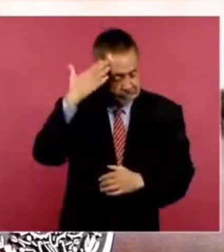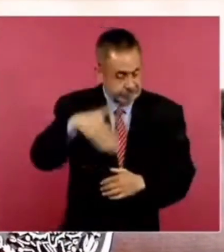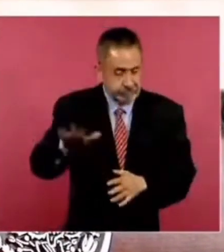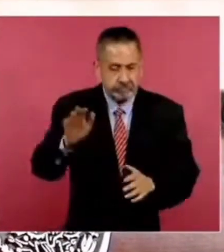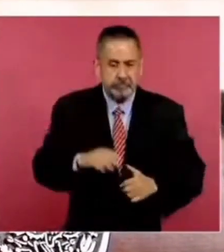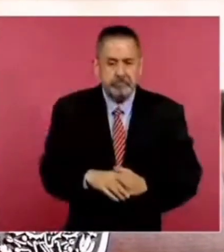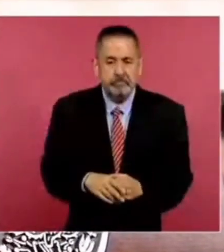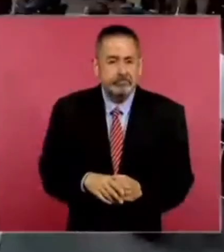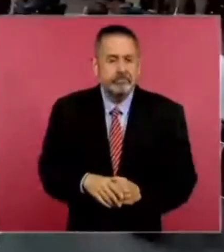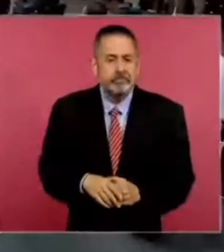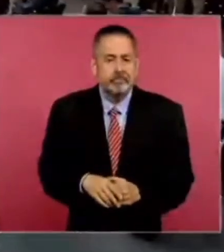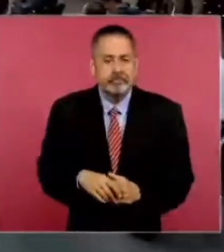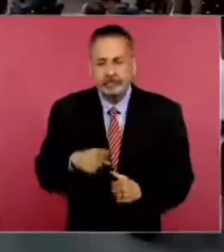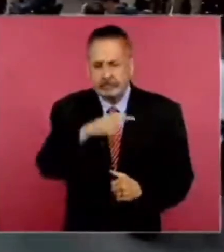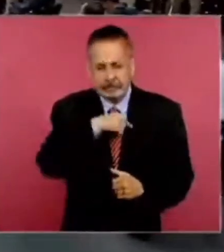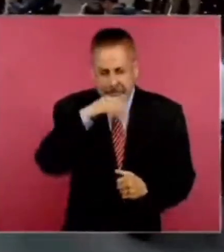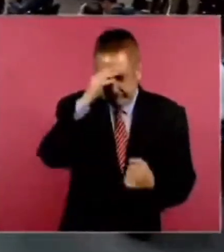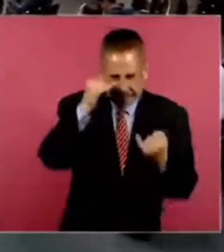No estén pensando